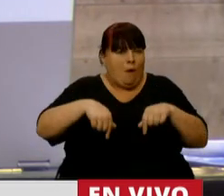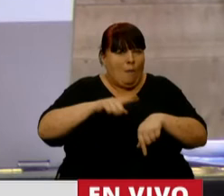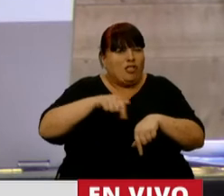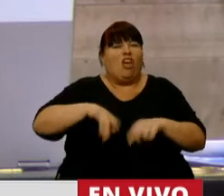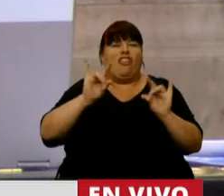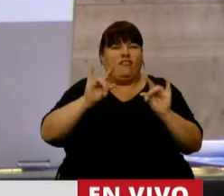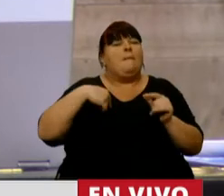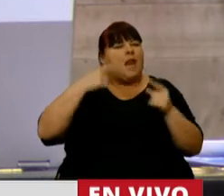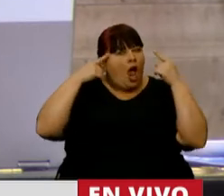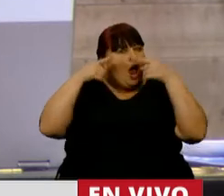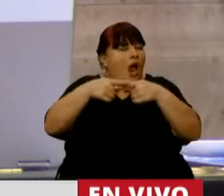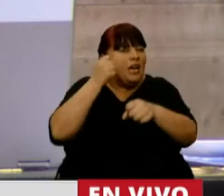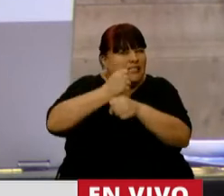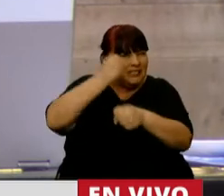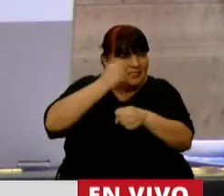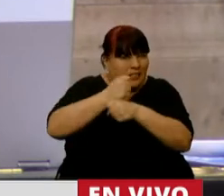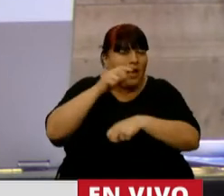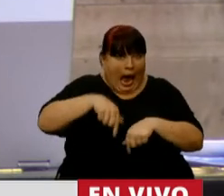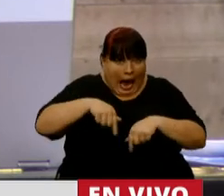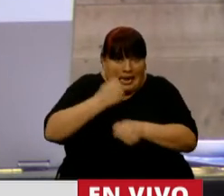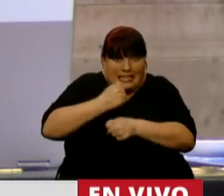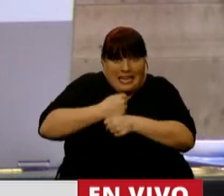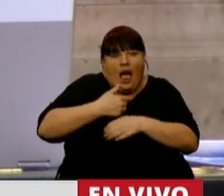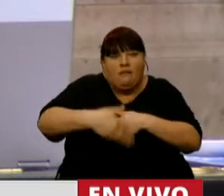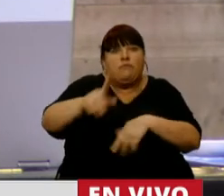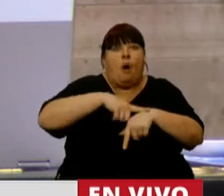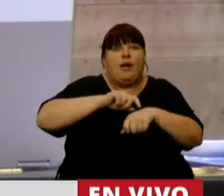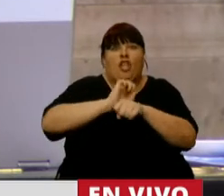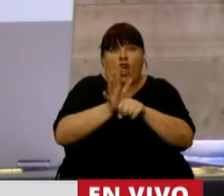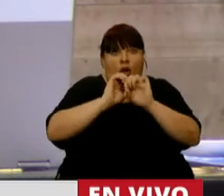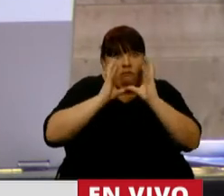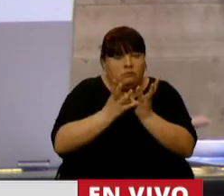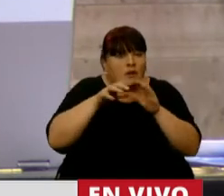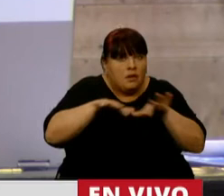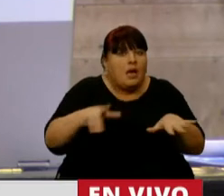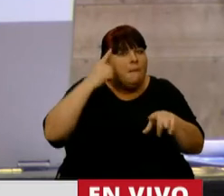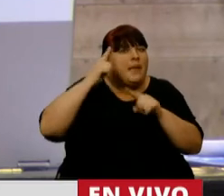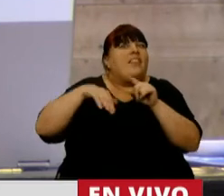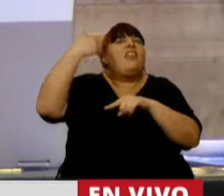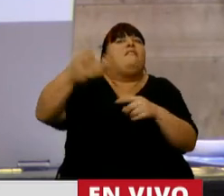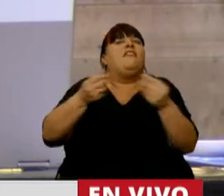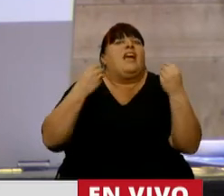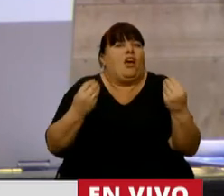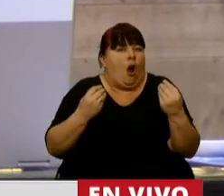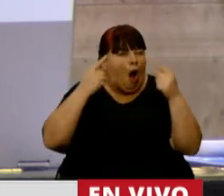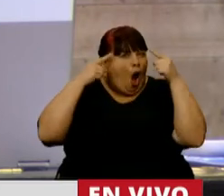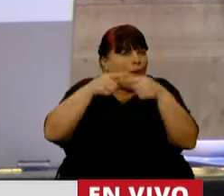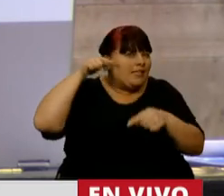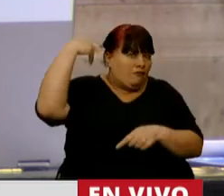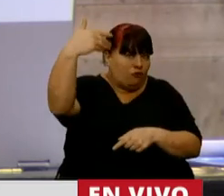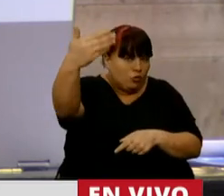es complicado, pero tenemos que trabajar en el presente mientras dure la pandemia y pensando en el día después de la pandemia. Y tenemos que